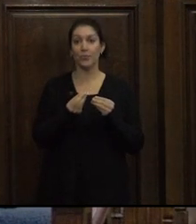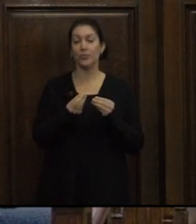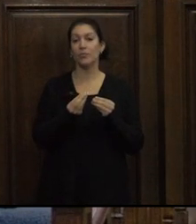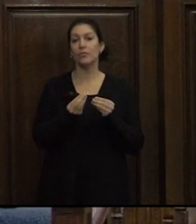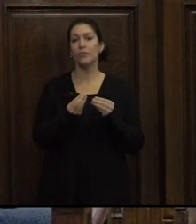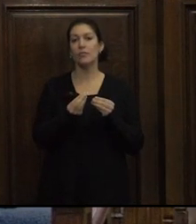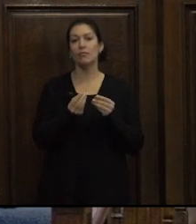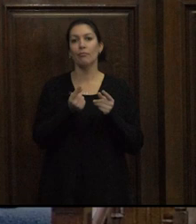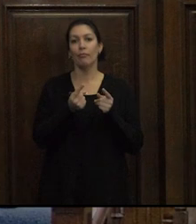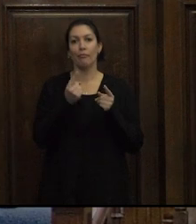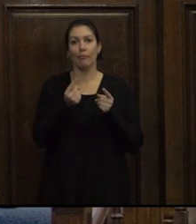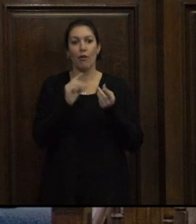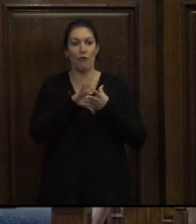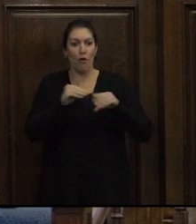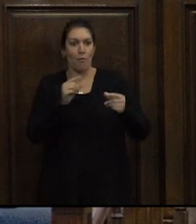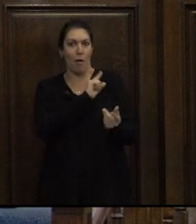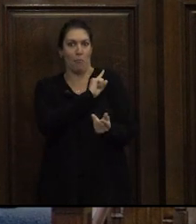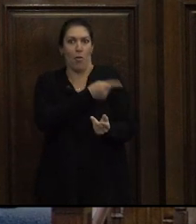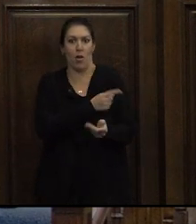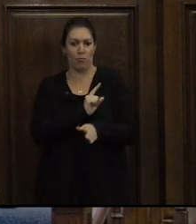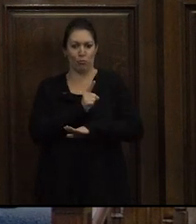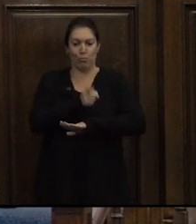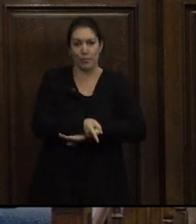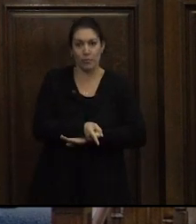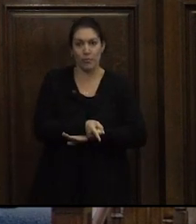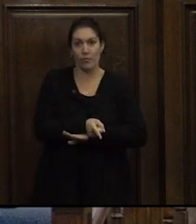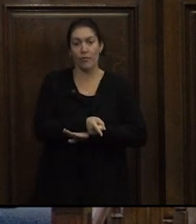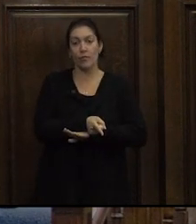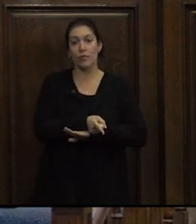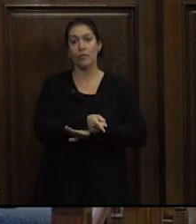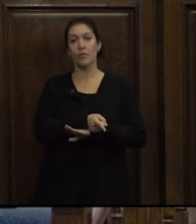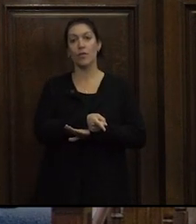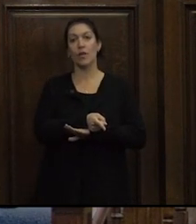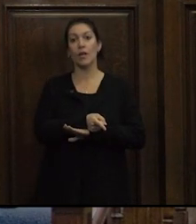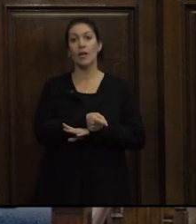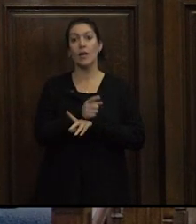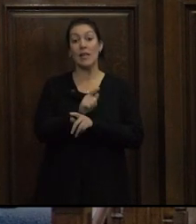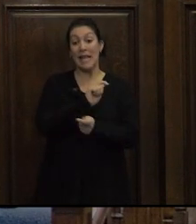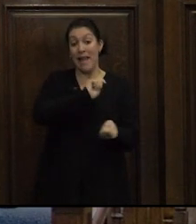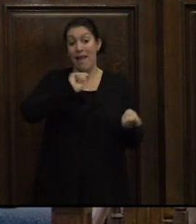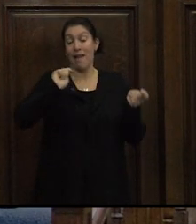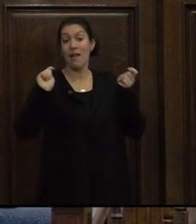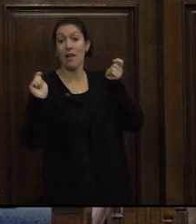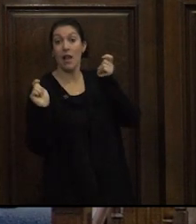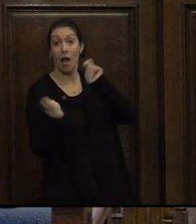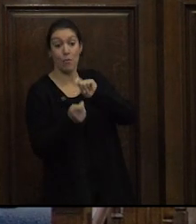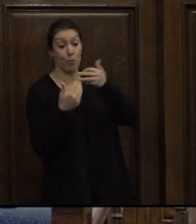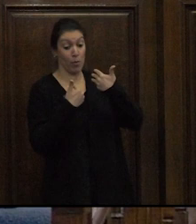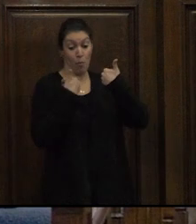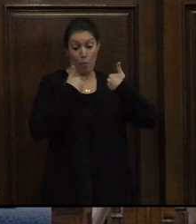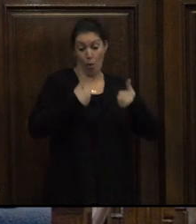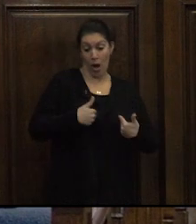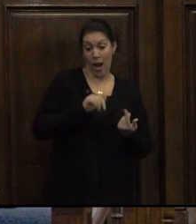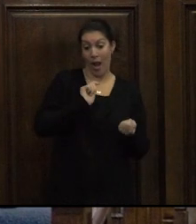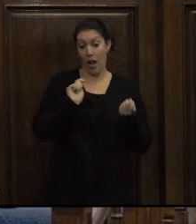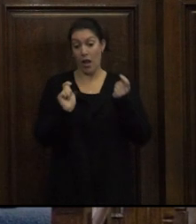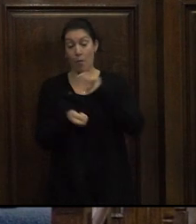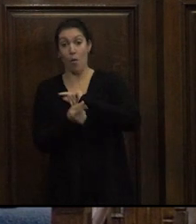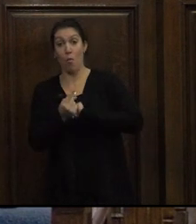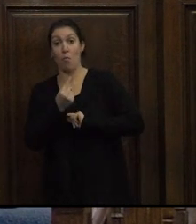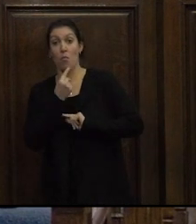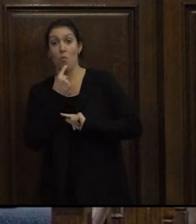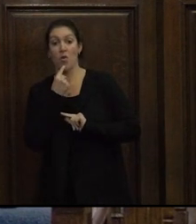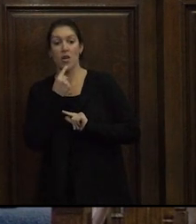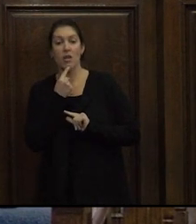que tiene, digamos, esa forma de ejercer el poder. Y si el cambio del suelo moral es un hecho que se